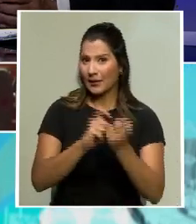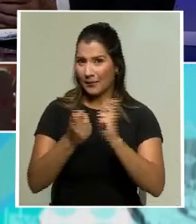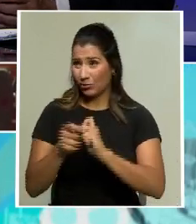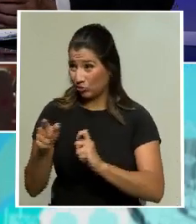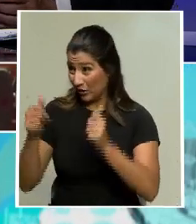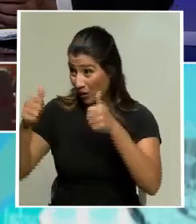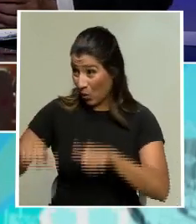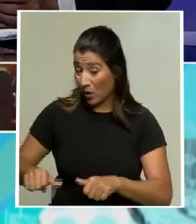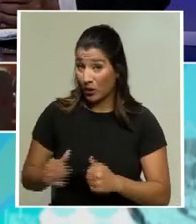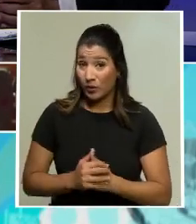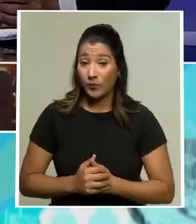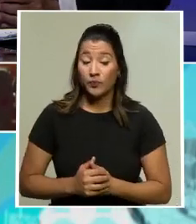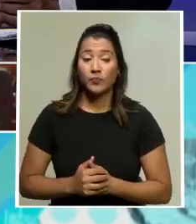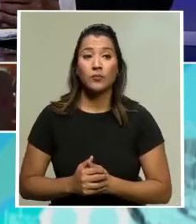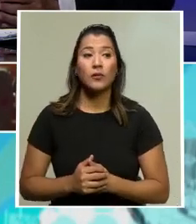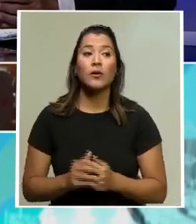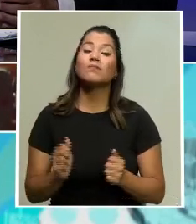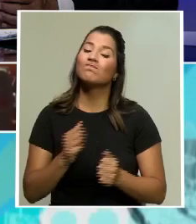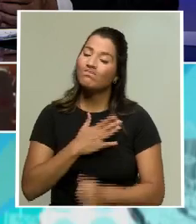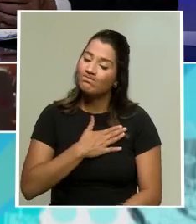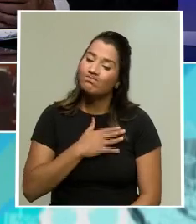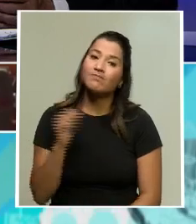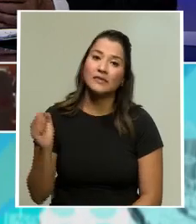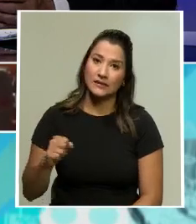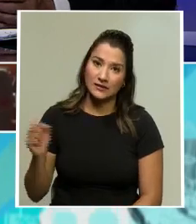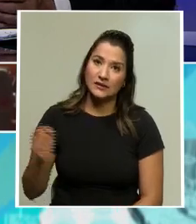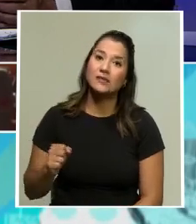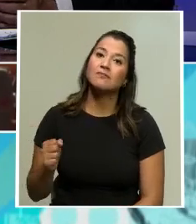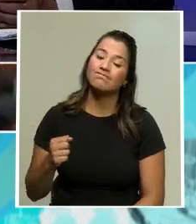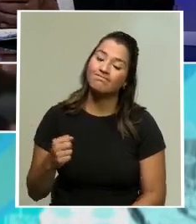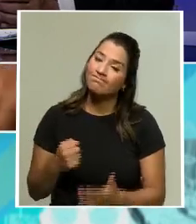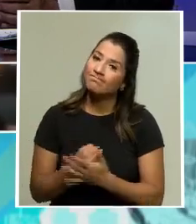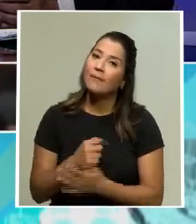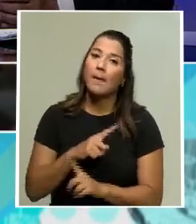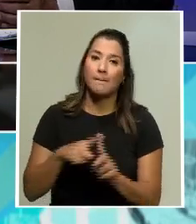afirmación? Con mucho pesar, pero sí coincido.